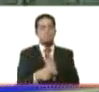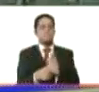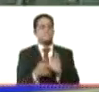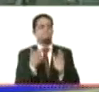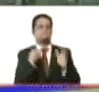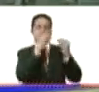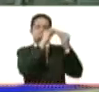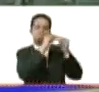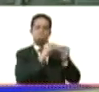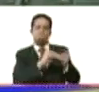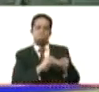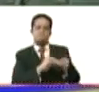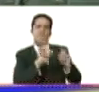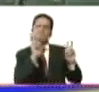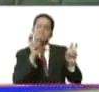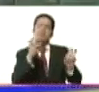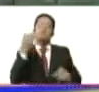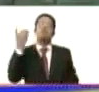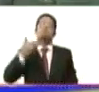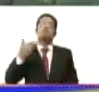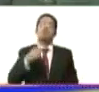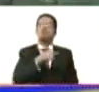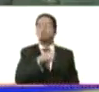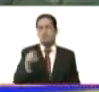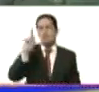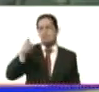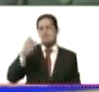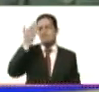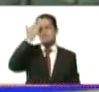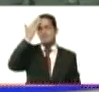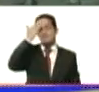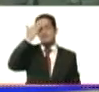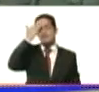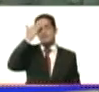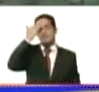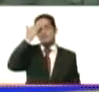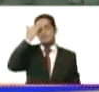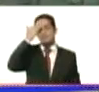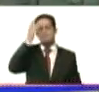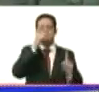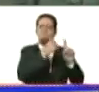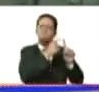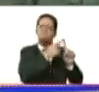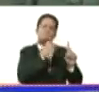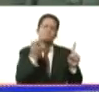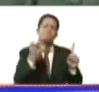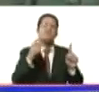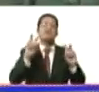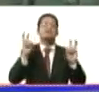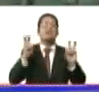muy importantes que nuestro pueblo debe saber. El